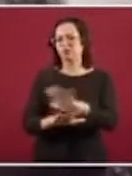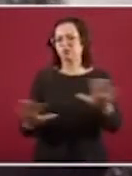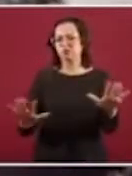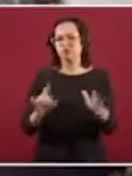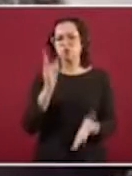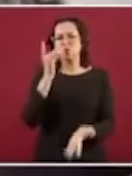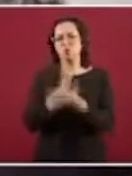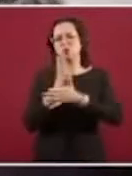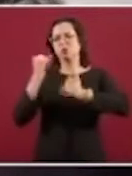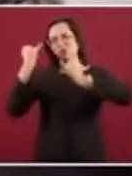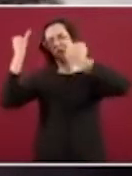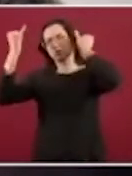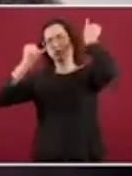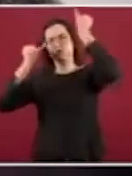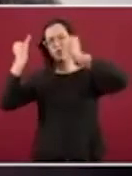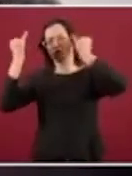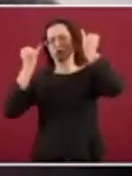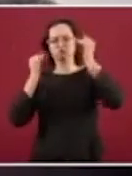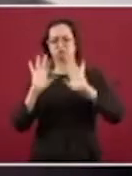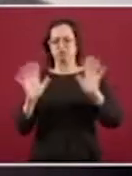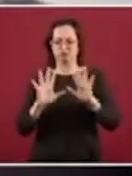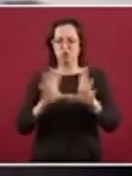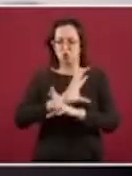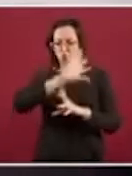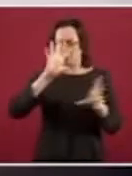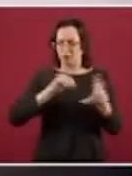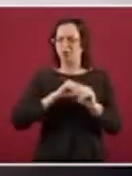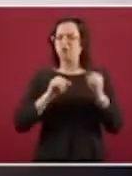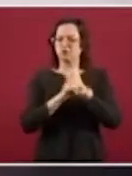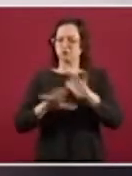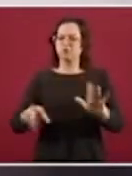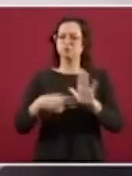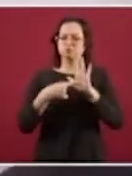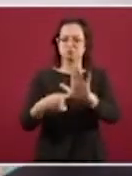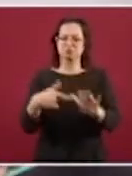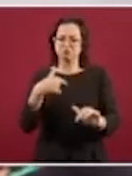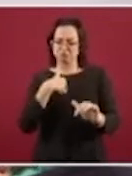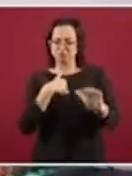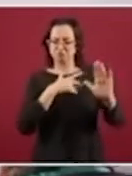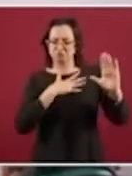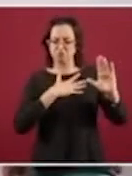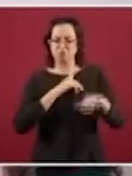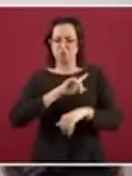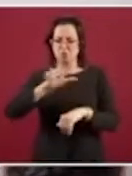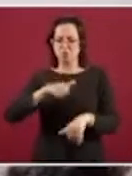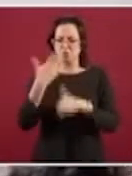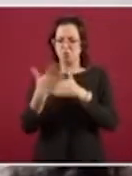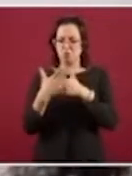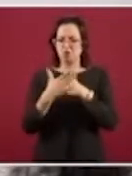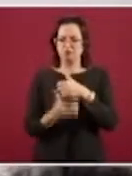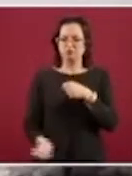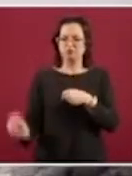hablando sin todos los elementos, ¿no? Si te parece, hago ese compromiso y la semana